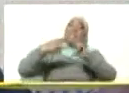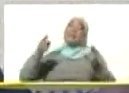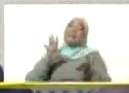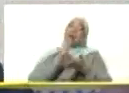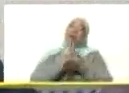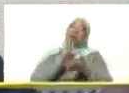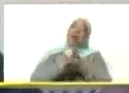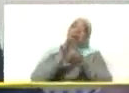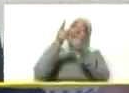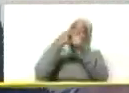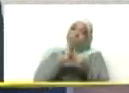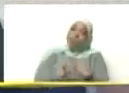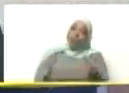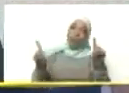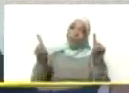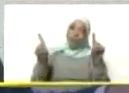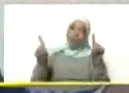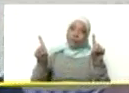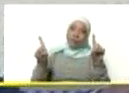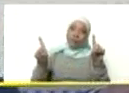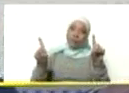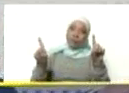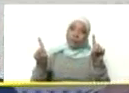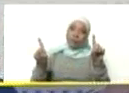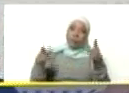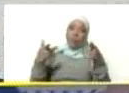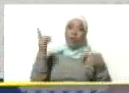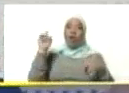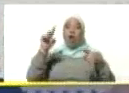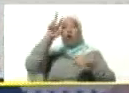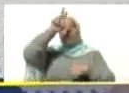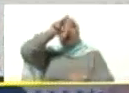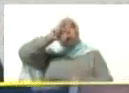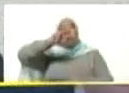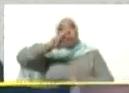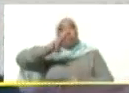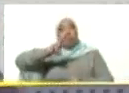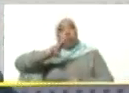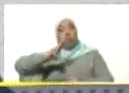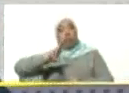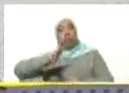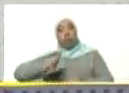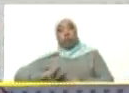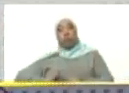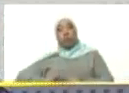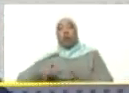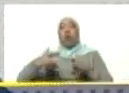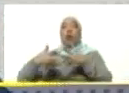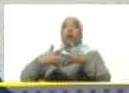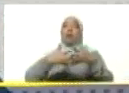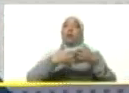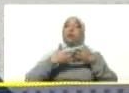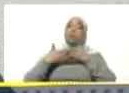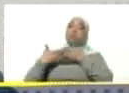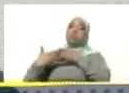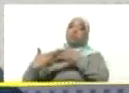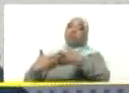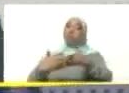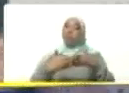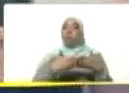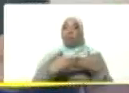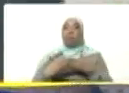sin embargo, on a daily basis, diariamente, imperialism is seek el imperialismo